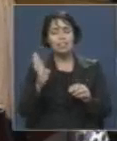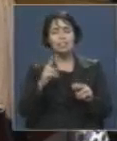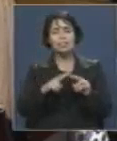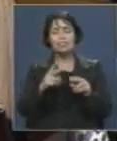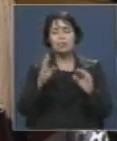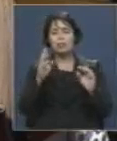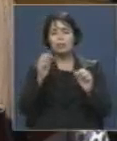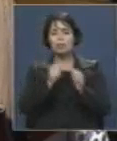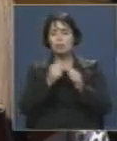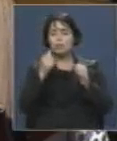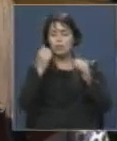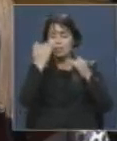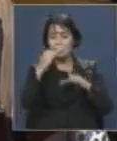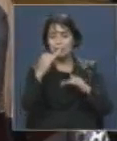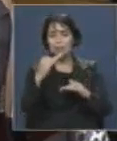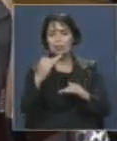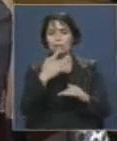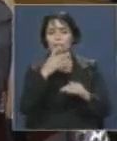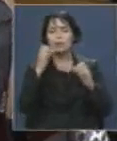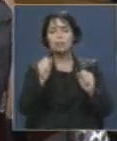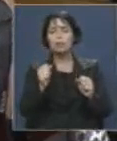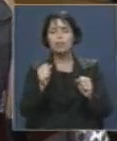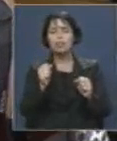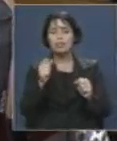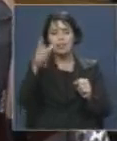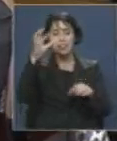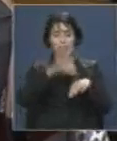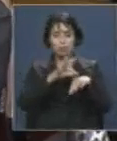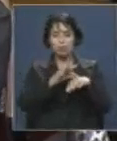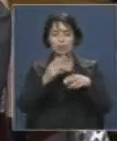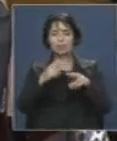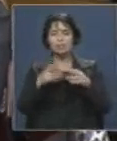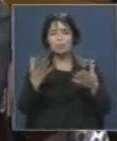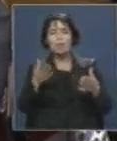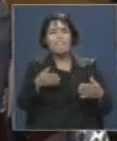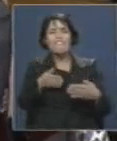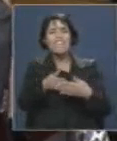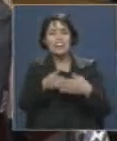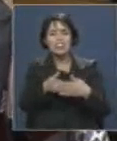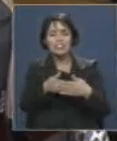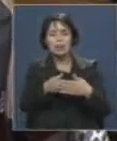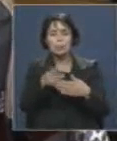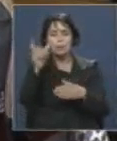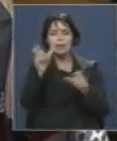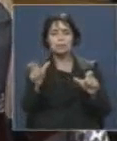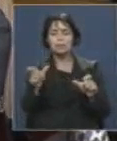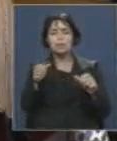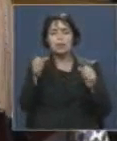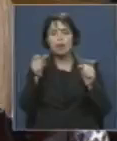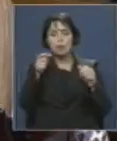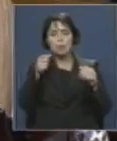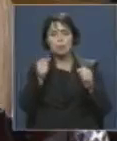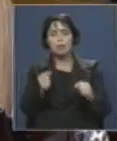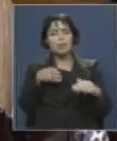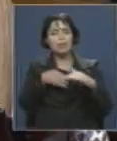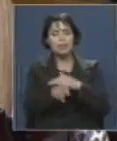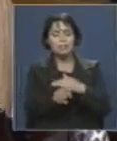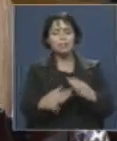limitado, ya que puede terminar sirviendo como barrera para acceder a los servicios de salud reproductiva, como pareciera ser en este